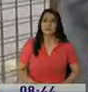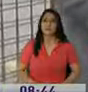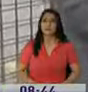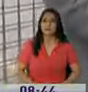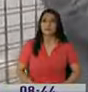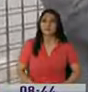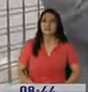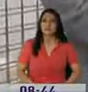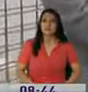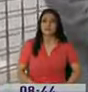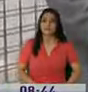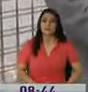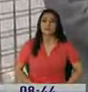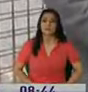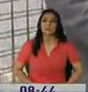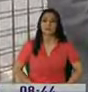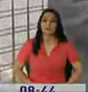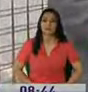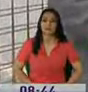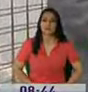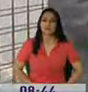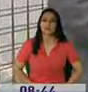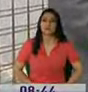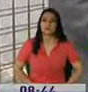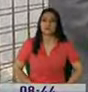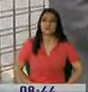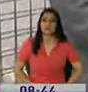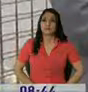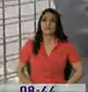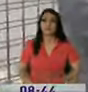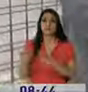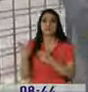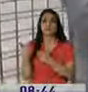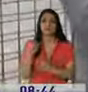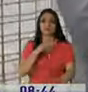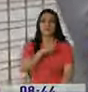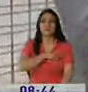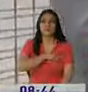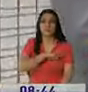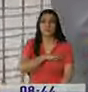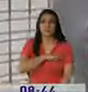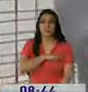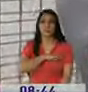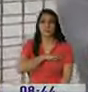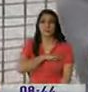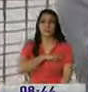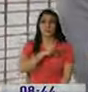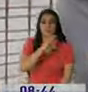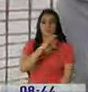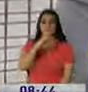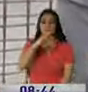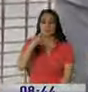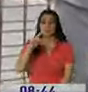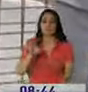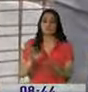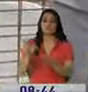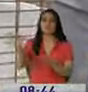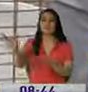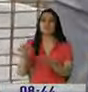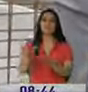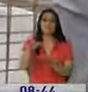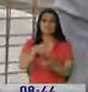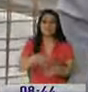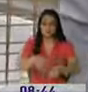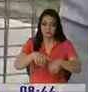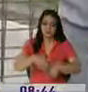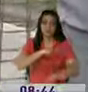una zona consolidada, se puede considerar que ya es una competencia municipal. Realmente el Consejo interviene en zonas más rurales, pero esta zona, como